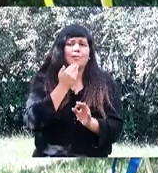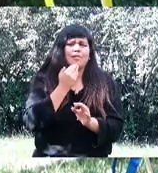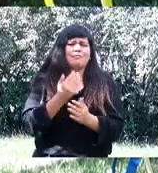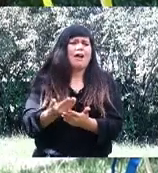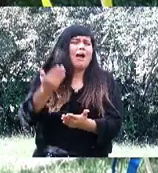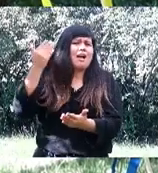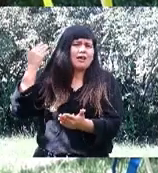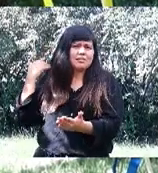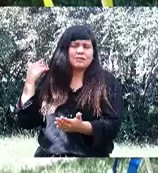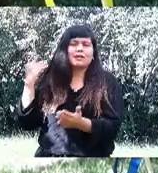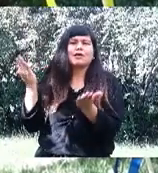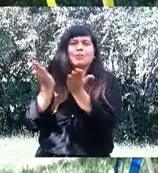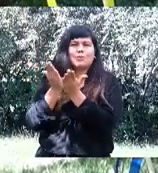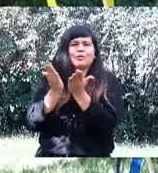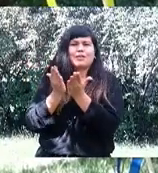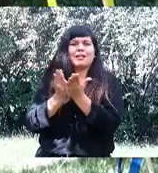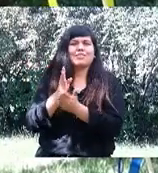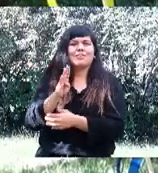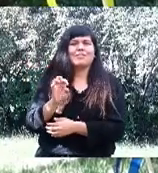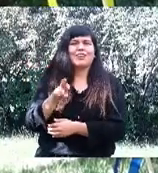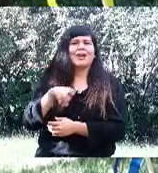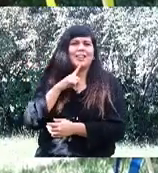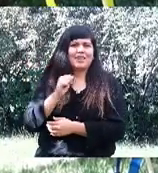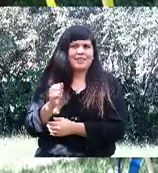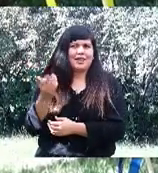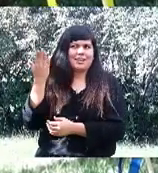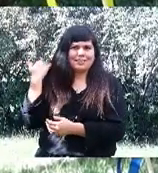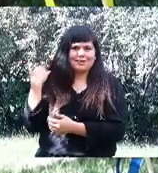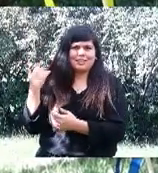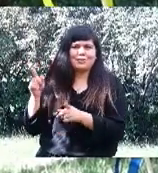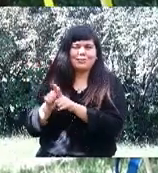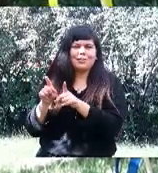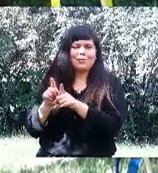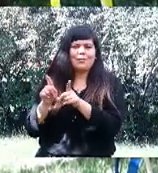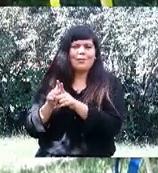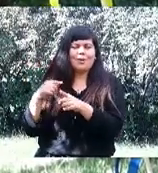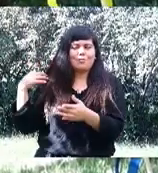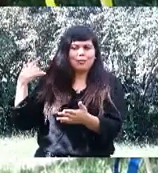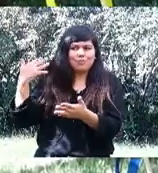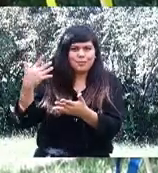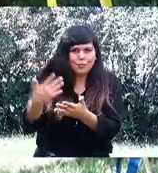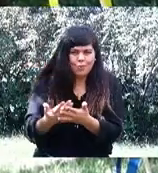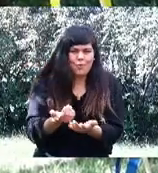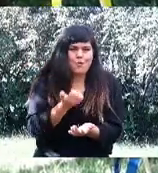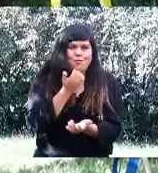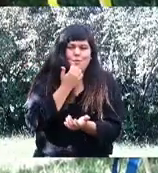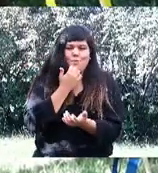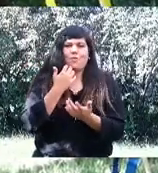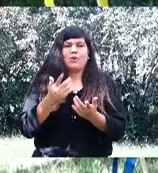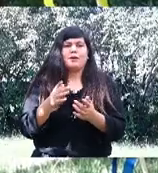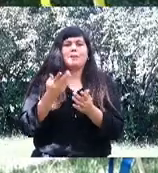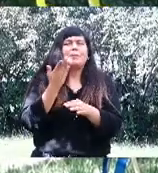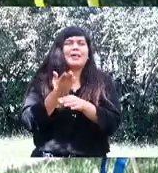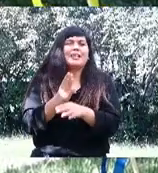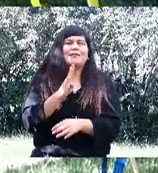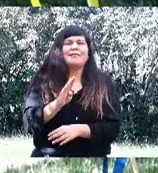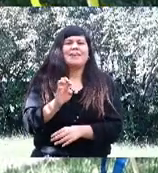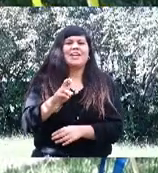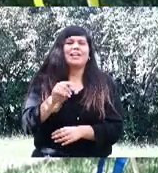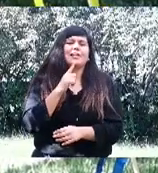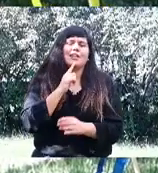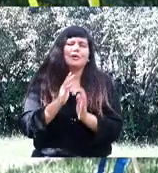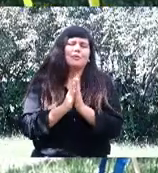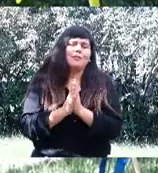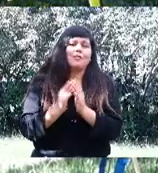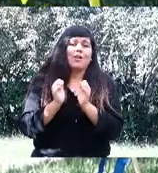muchos años atrás fue estudiante de bernardita entonces como que los ciclos se cierran de alguna manera y me gustaría pedirle a bernardita si puede acompañarnos un poco